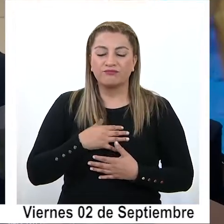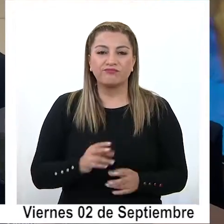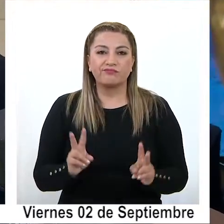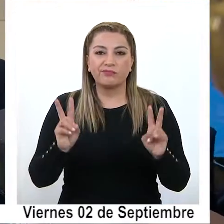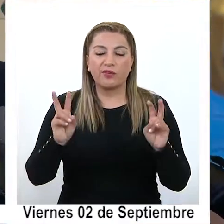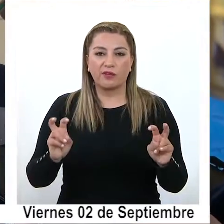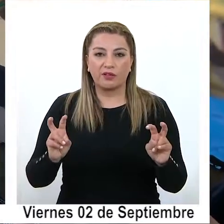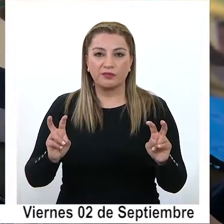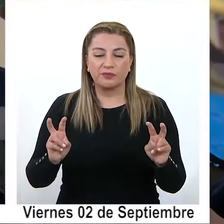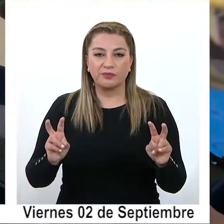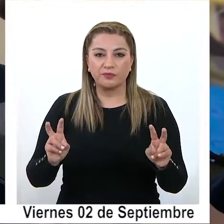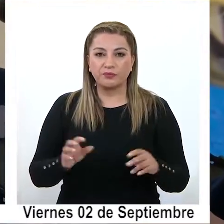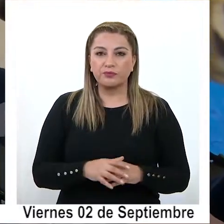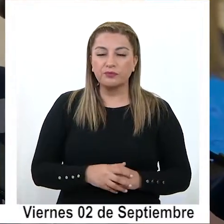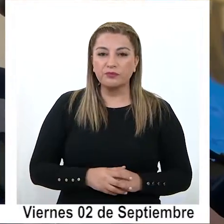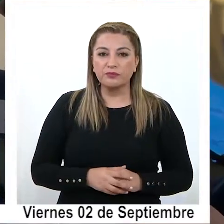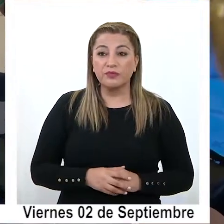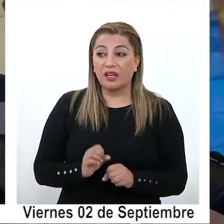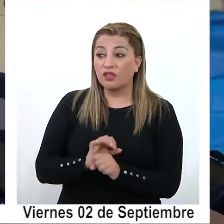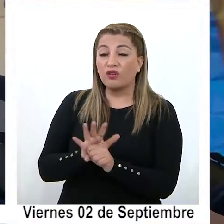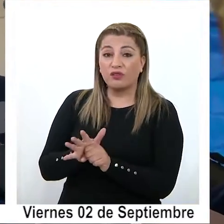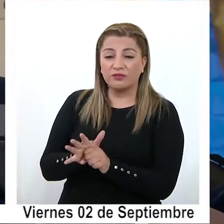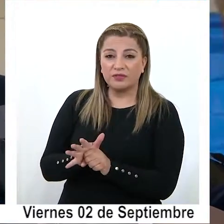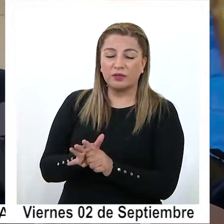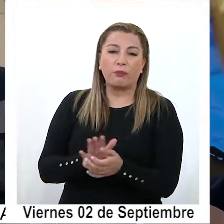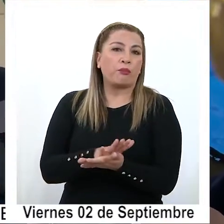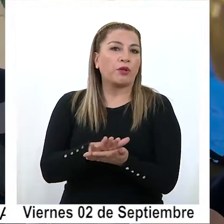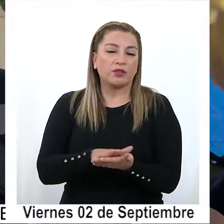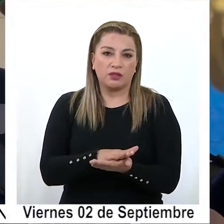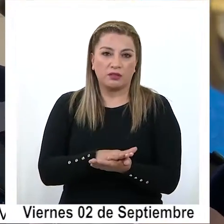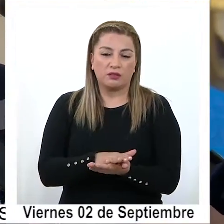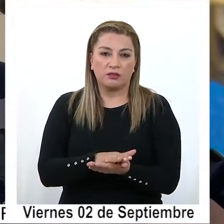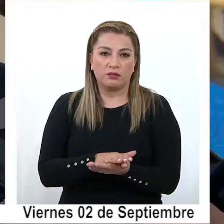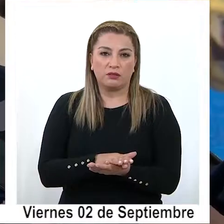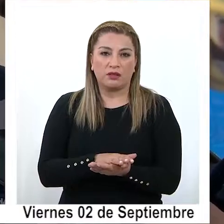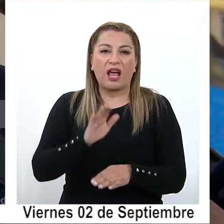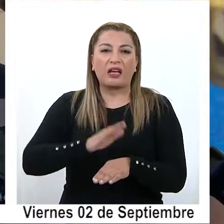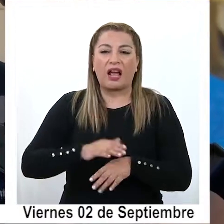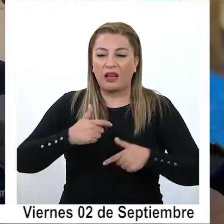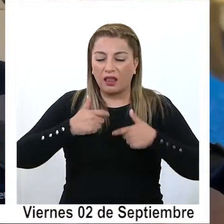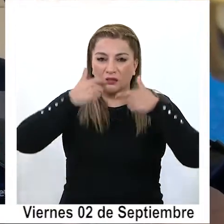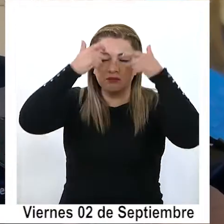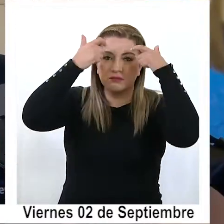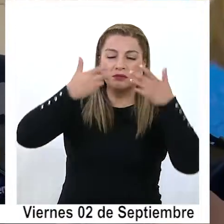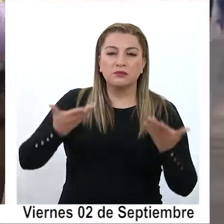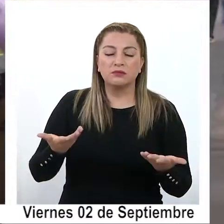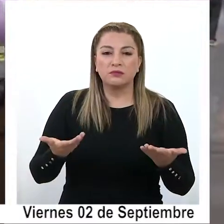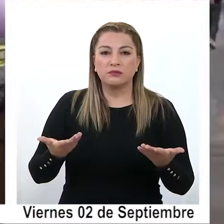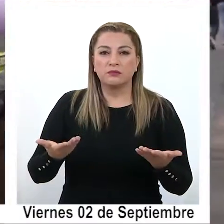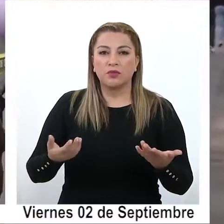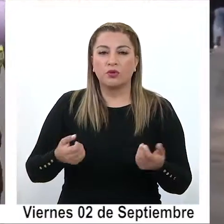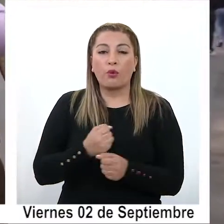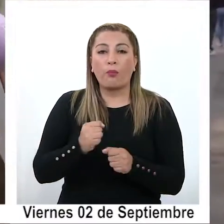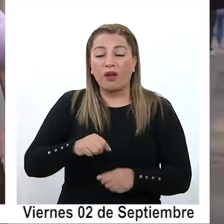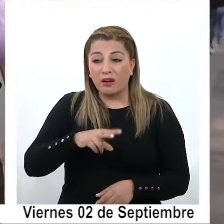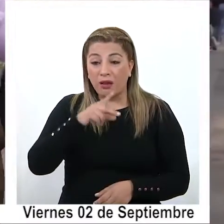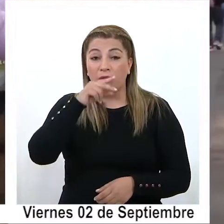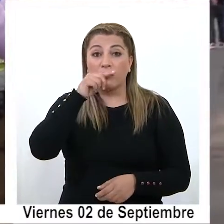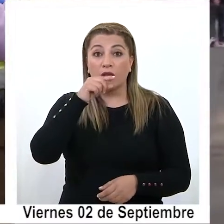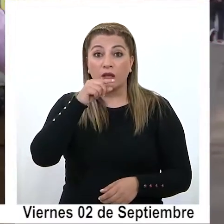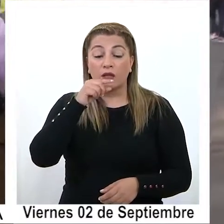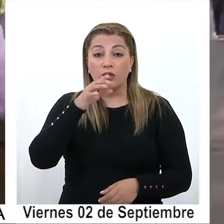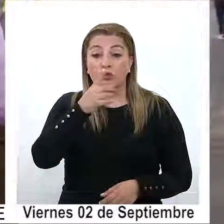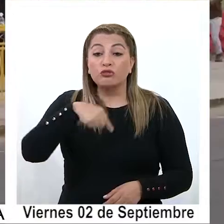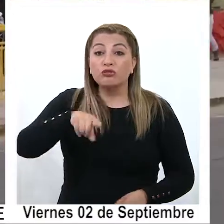respecto al tema de COVID, lo que es, por ejemplo, aumento de temperatura, algún tema respiratorio, les